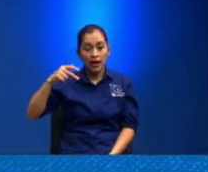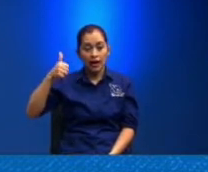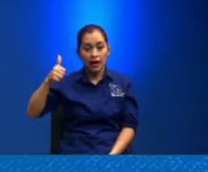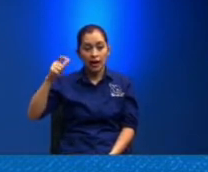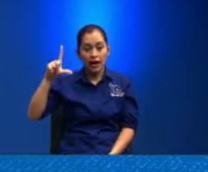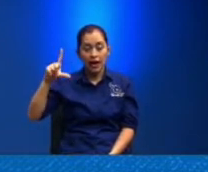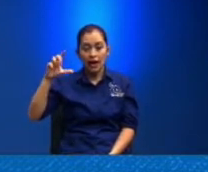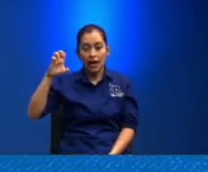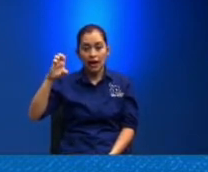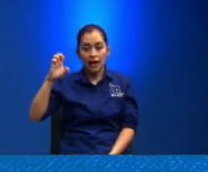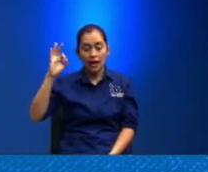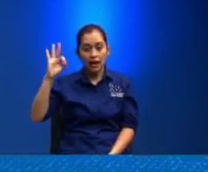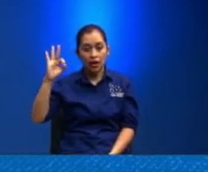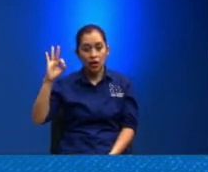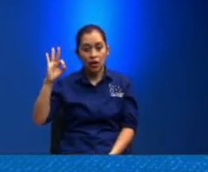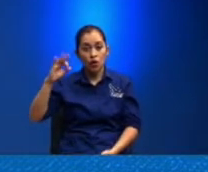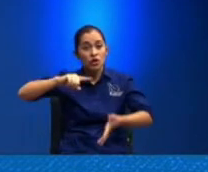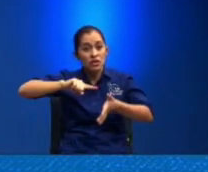llamado